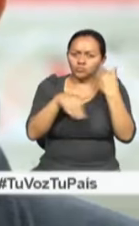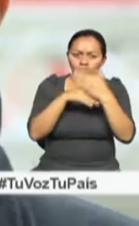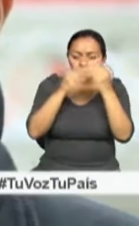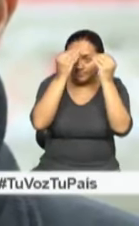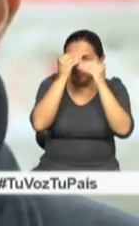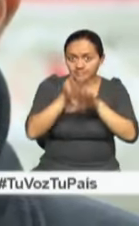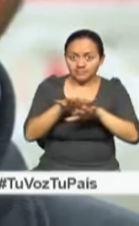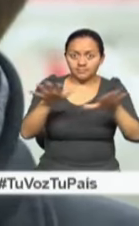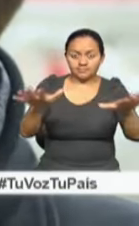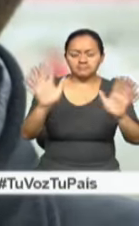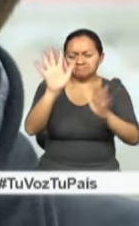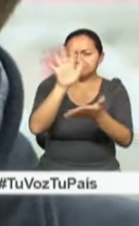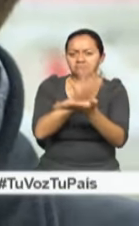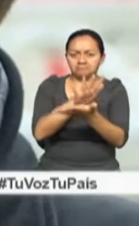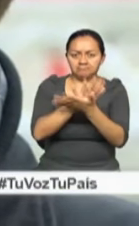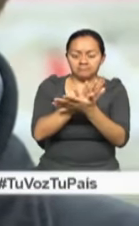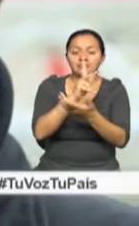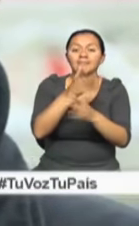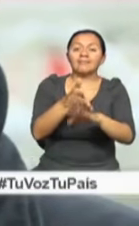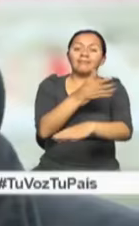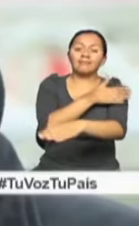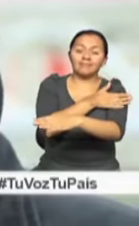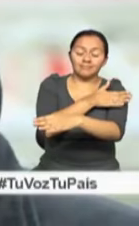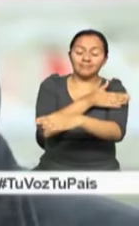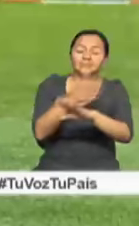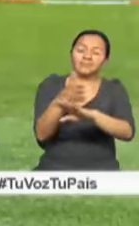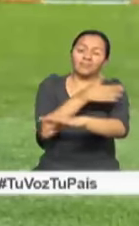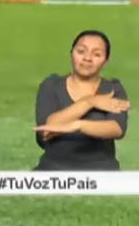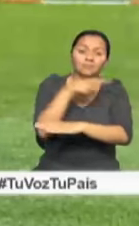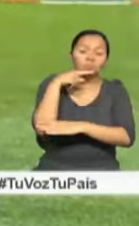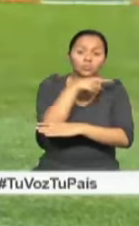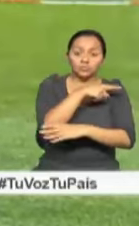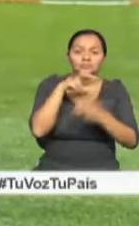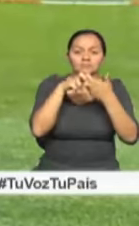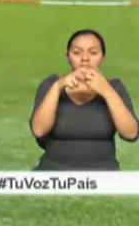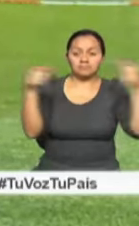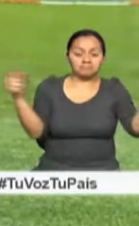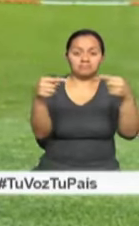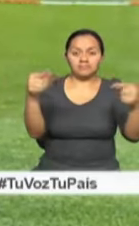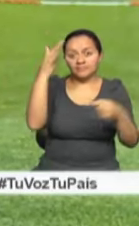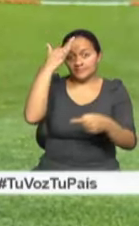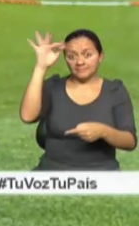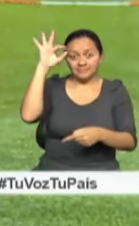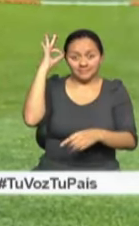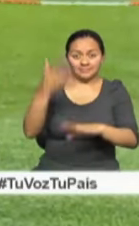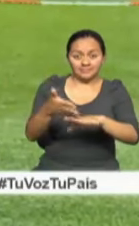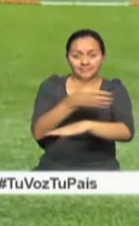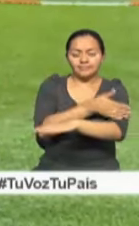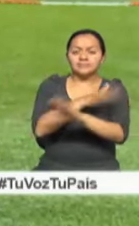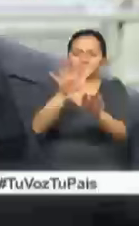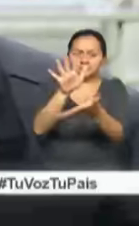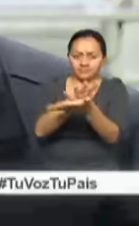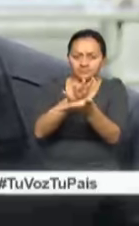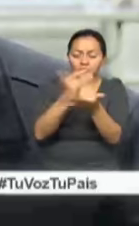los hooligans rusos, que ya causaron estragos durante la Euro 2016 en Francia.